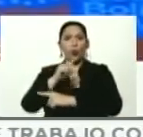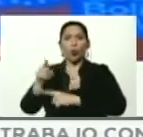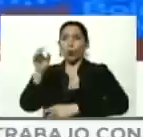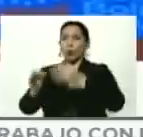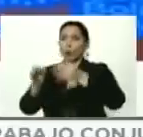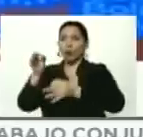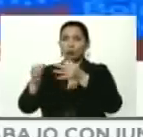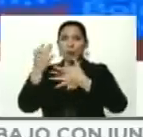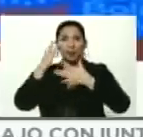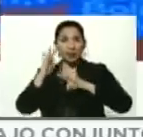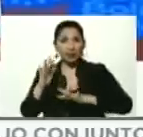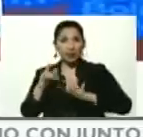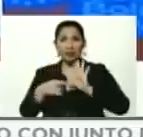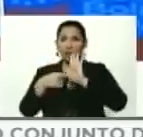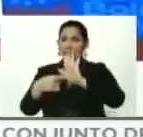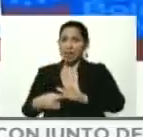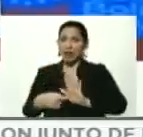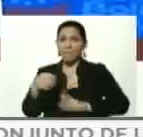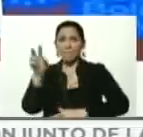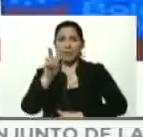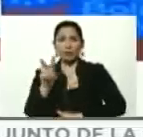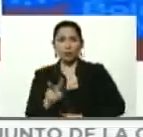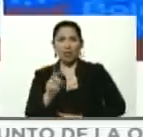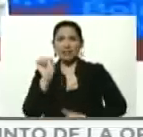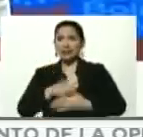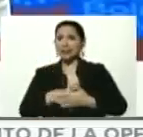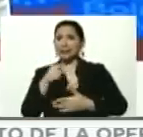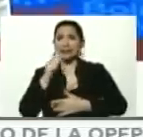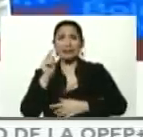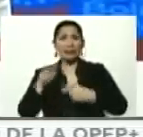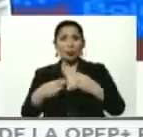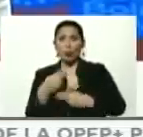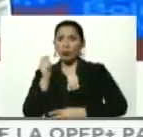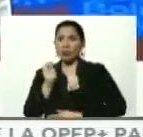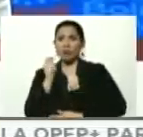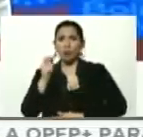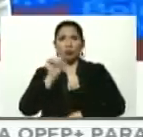pretendido dejar a la República sin ningún tipo de defensa.